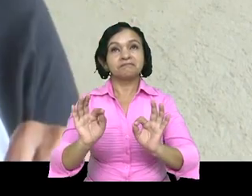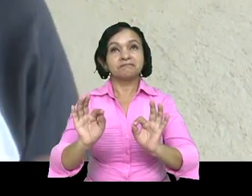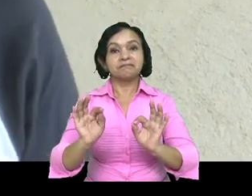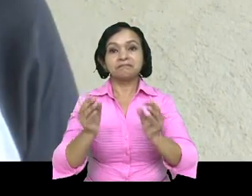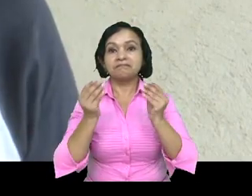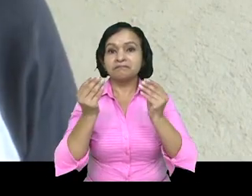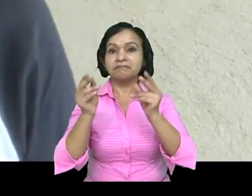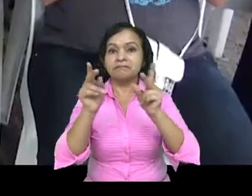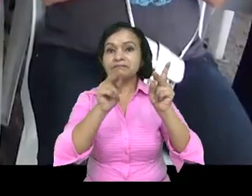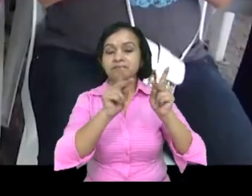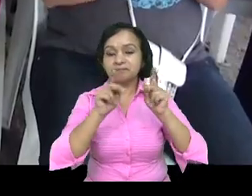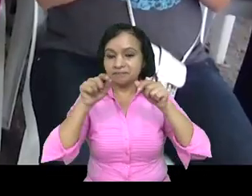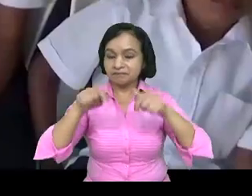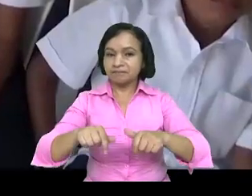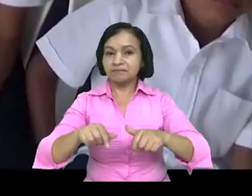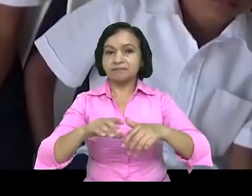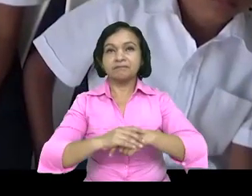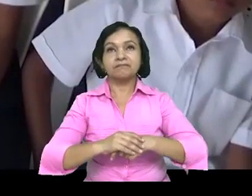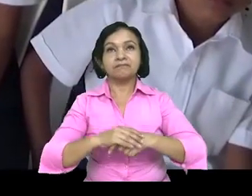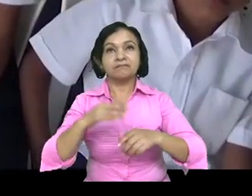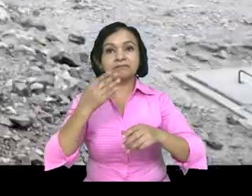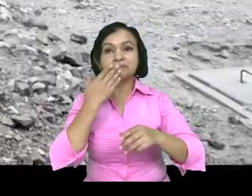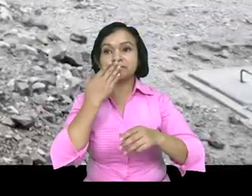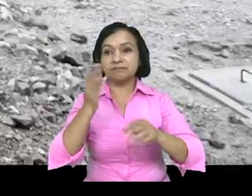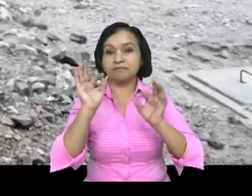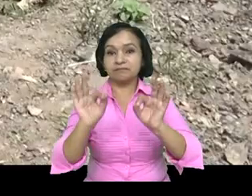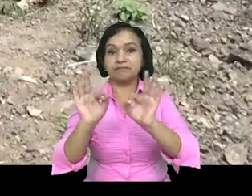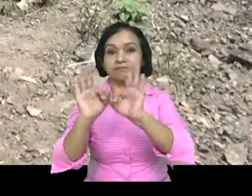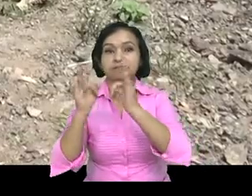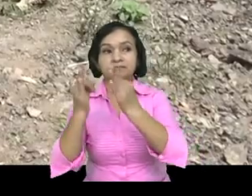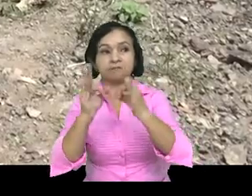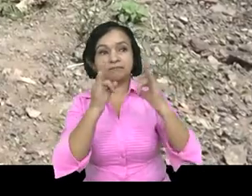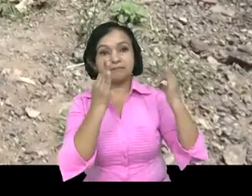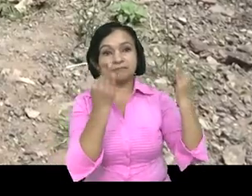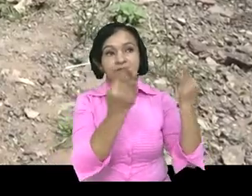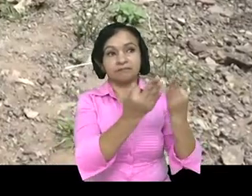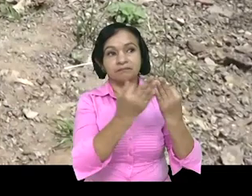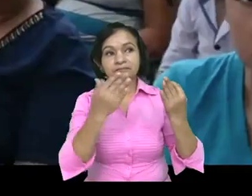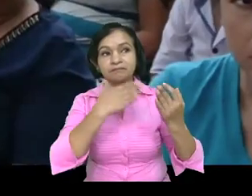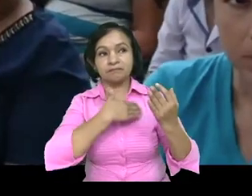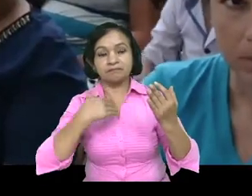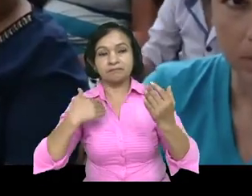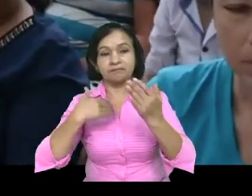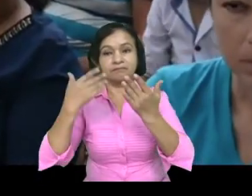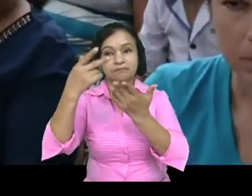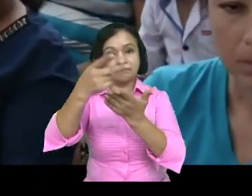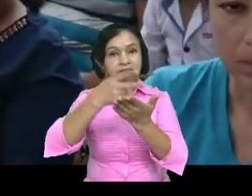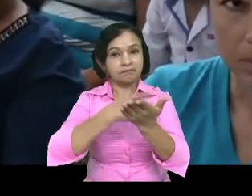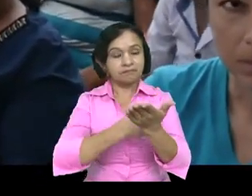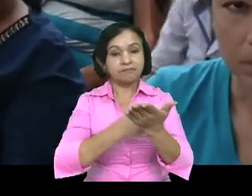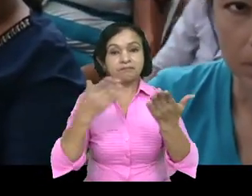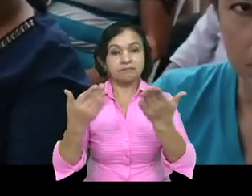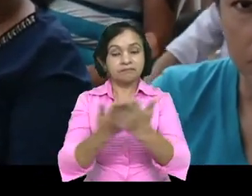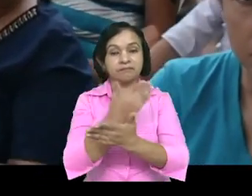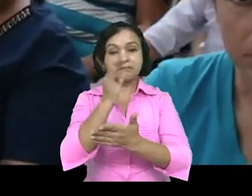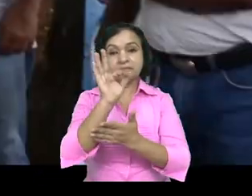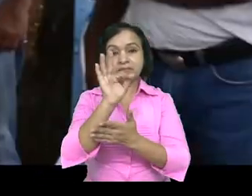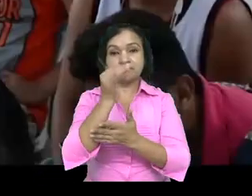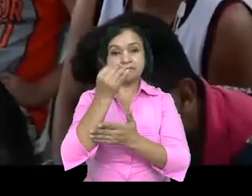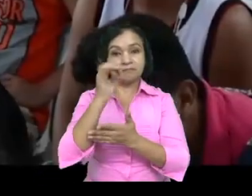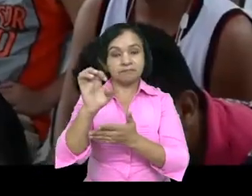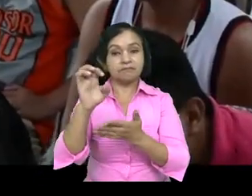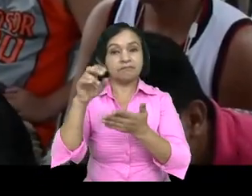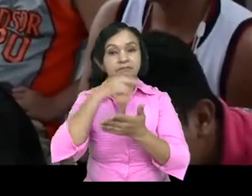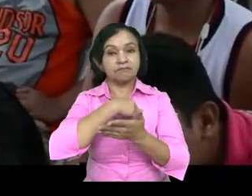mucha gente también de aquí. Para el bienestar de las familias rurales, durante el proceso de ejecución de los proyectos, el nuevo FICE implementa la